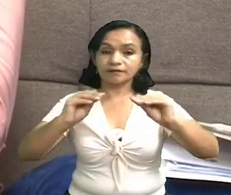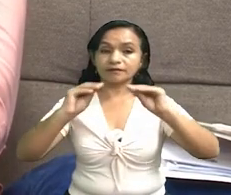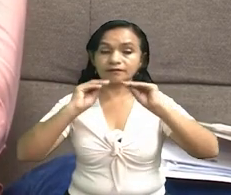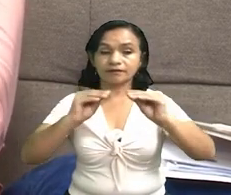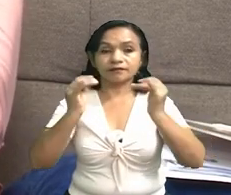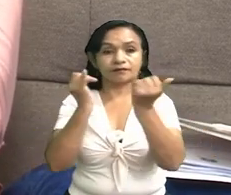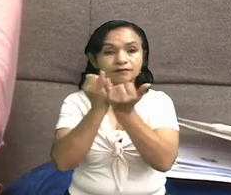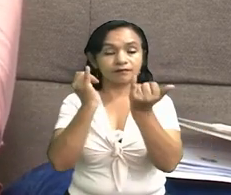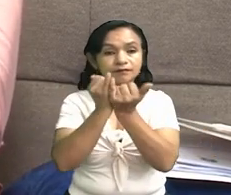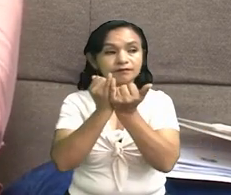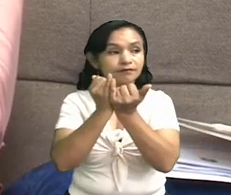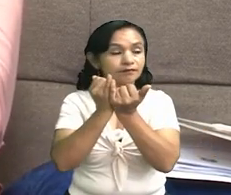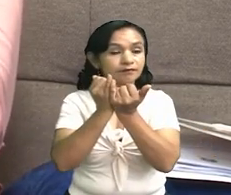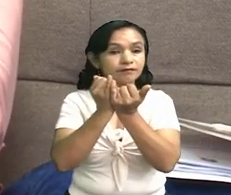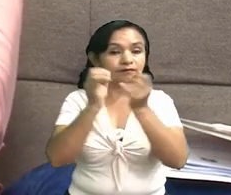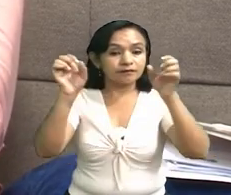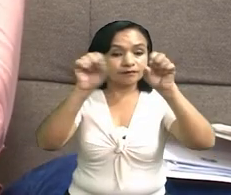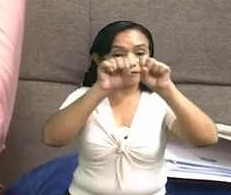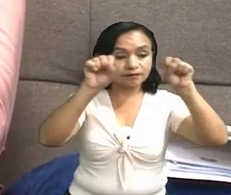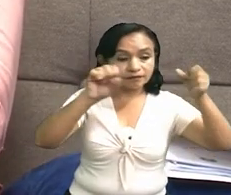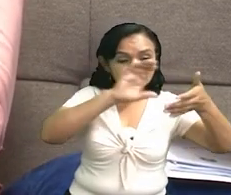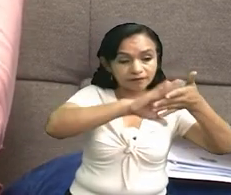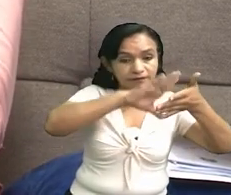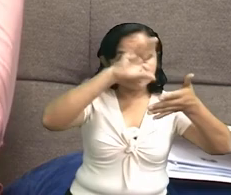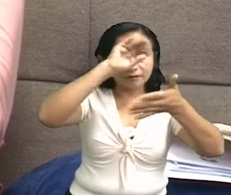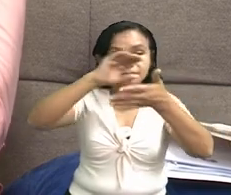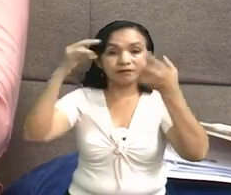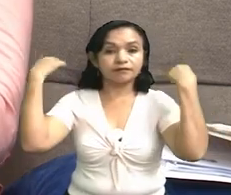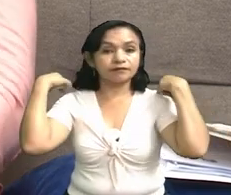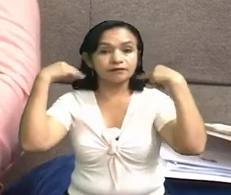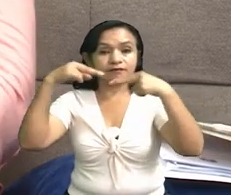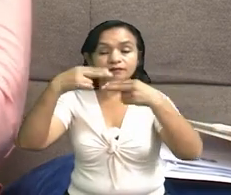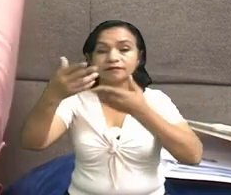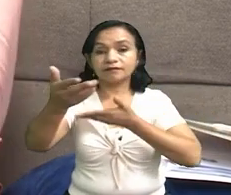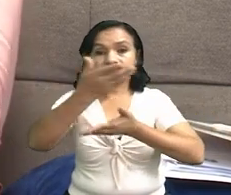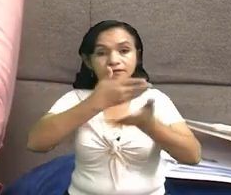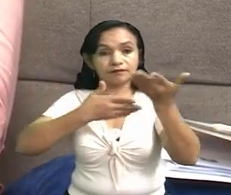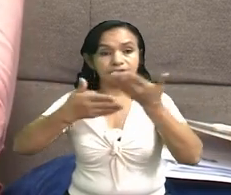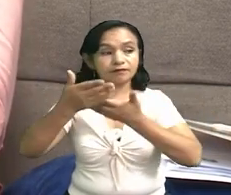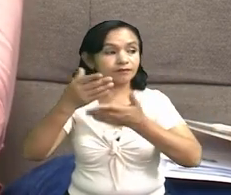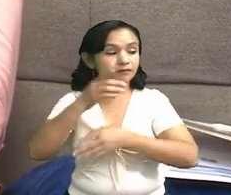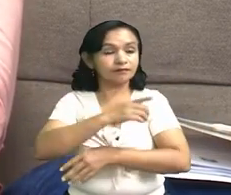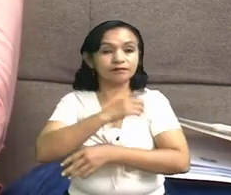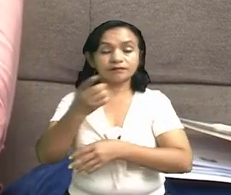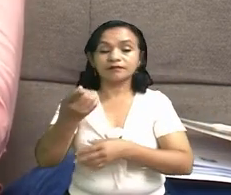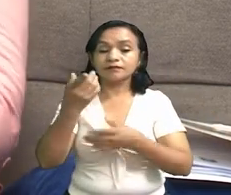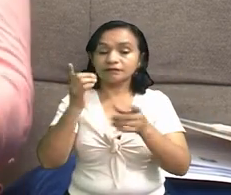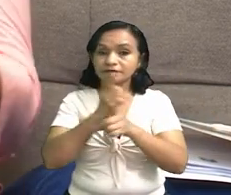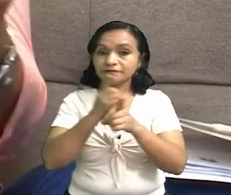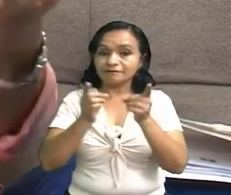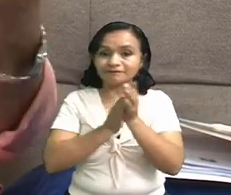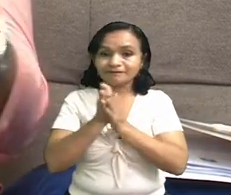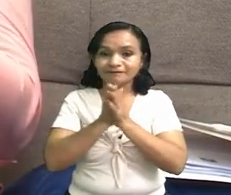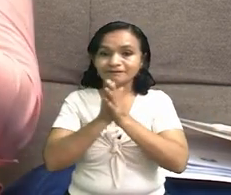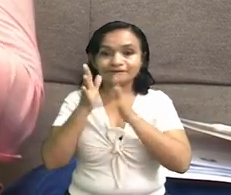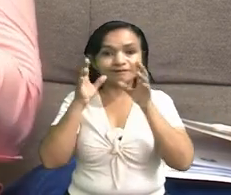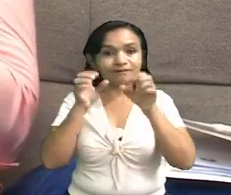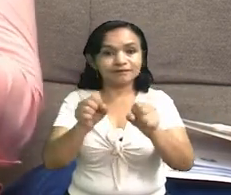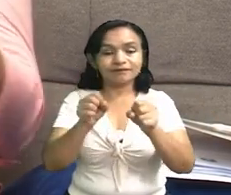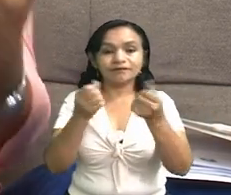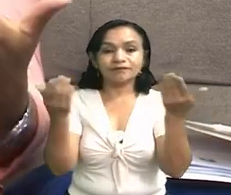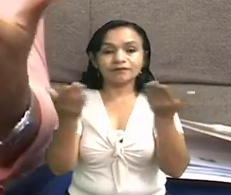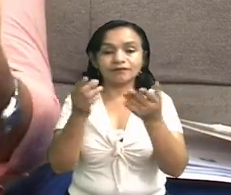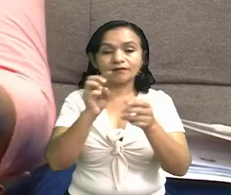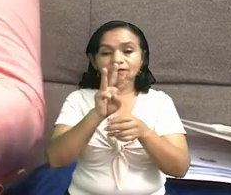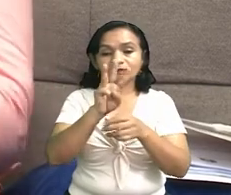también la capacitación a los profesores y los intercambios. Y es una oportunidad que nosotros también tenemos que aprovechar, como a través